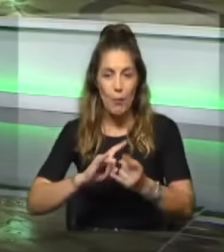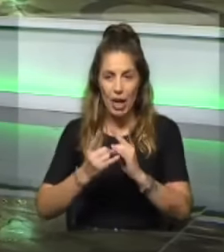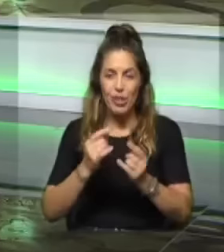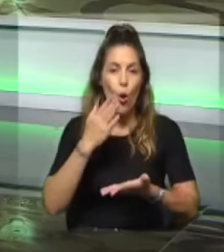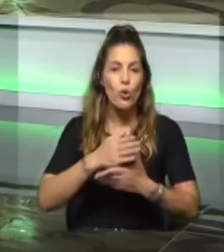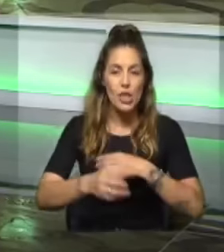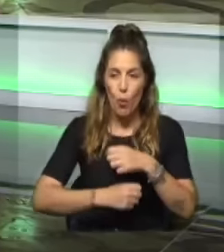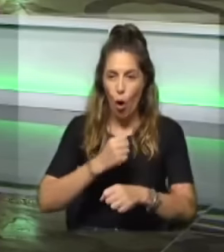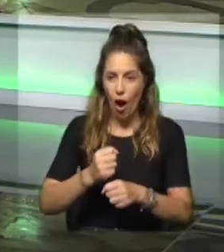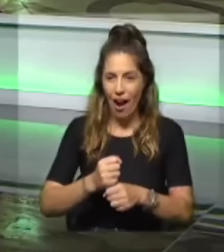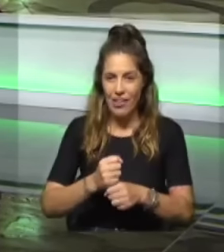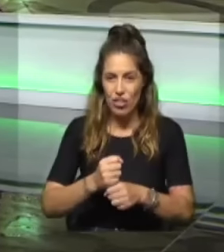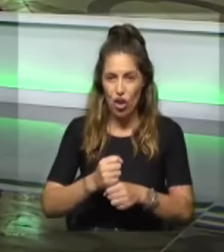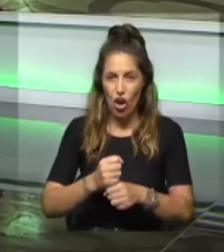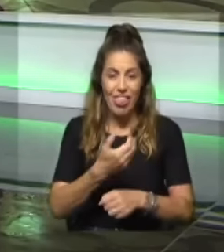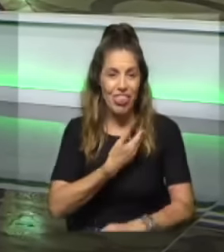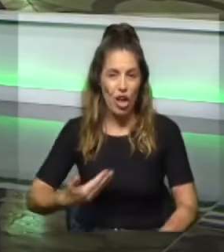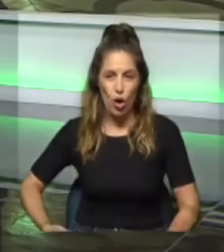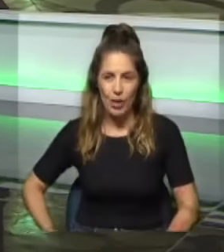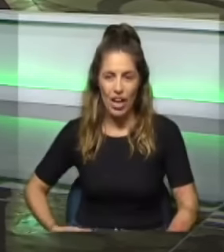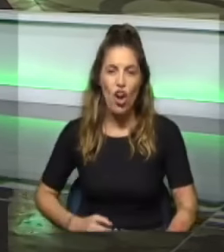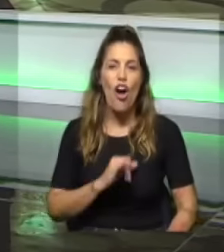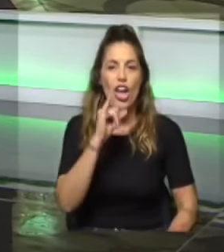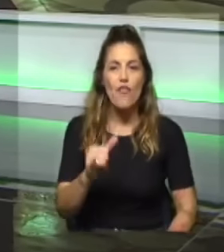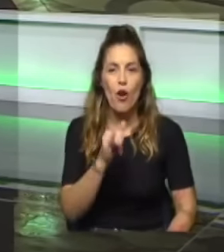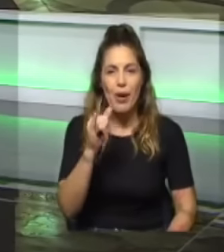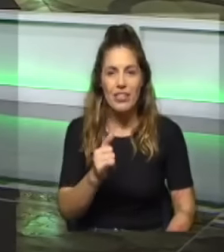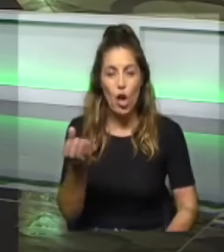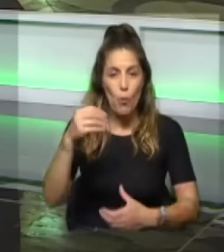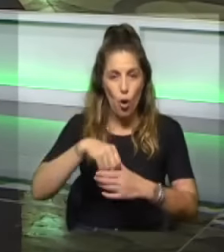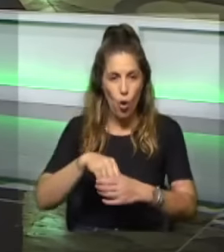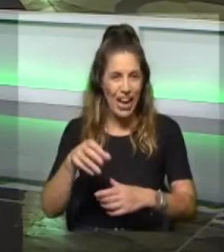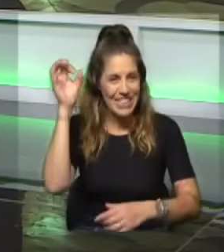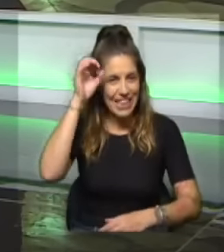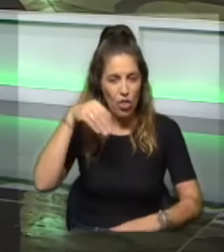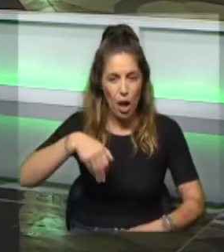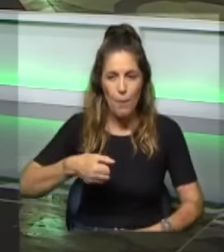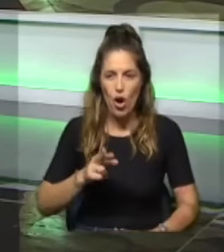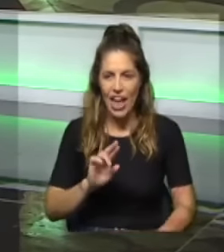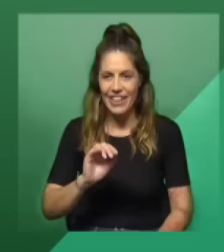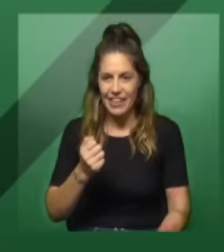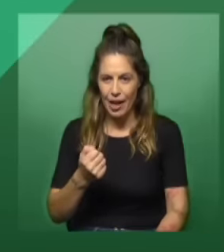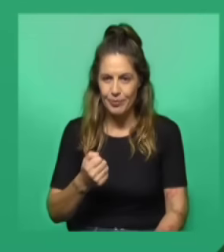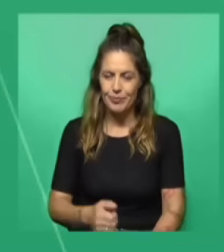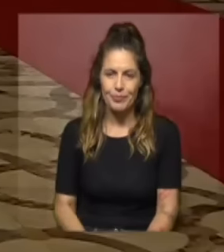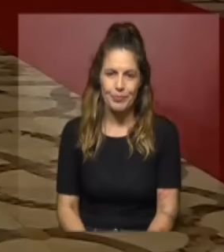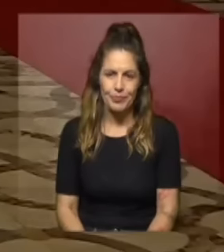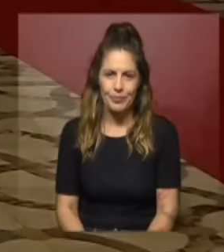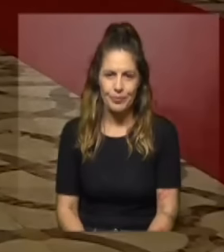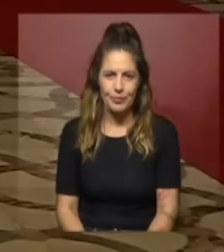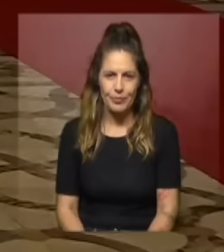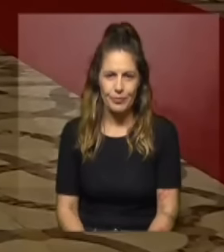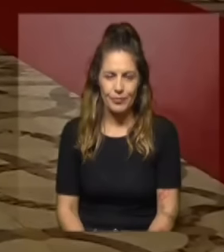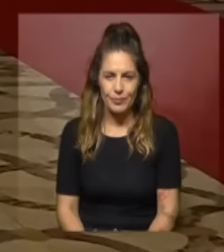año de la legislatura y novedades que involucran a la senadora Irene Moreira Diego adelante es importante trabajar